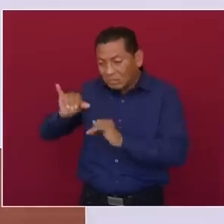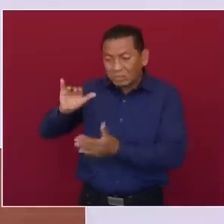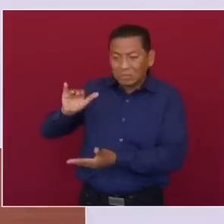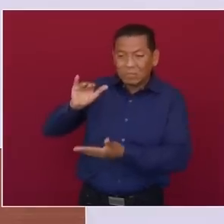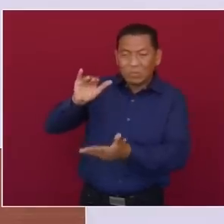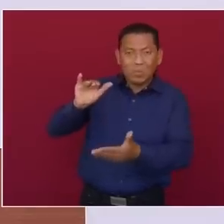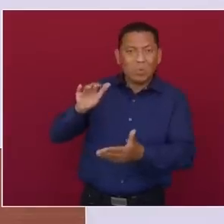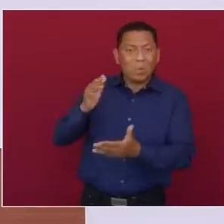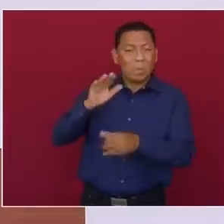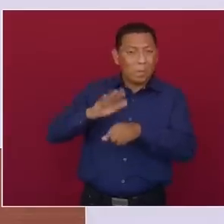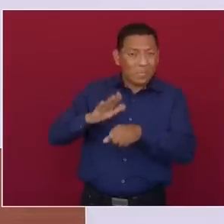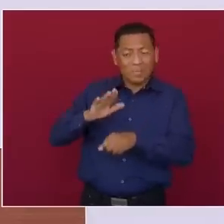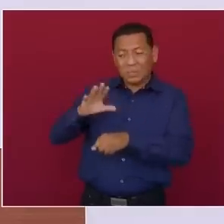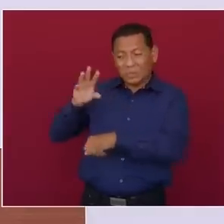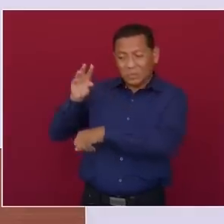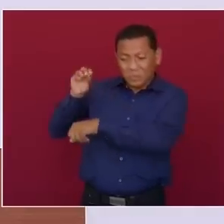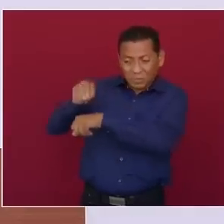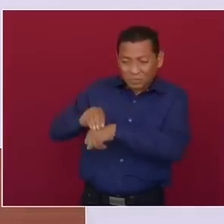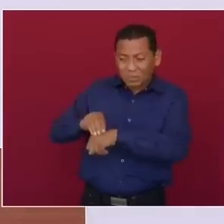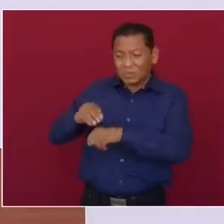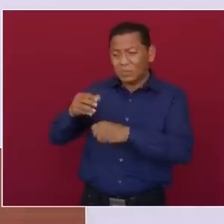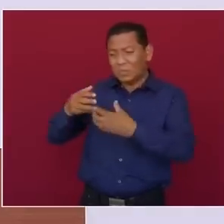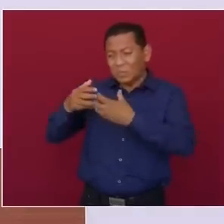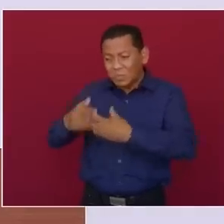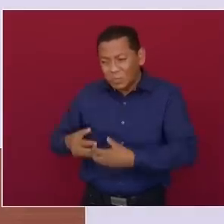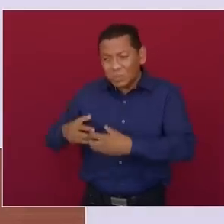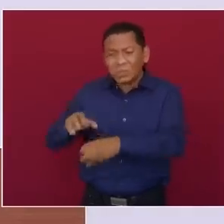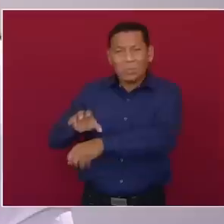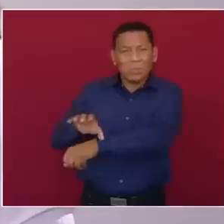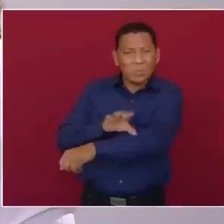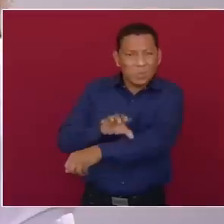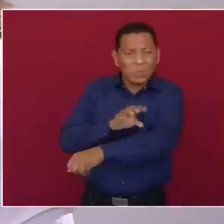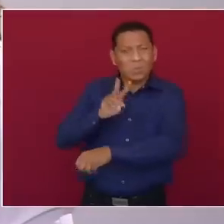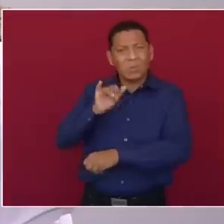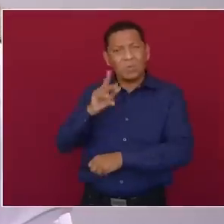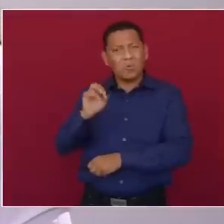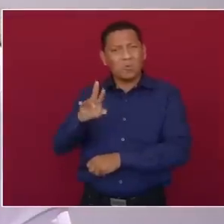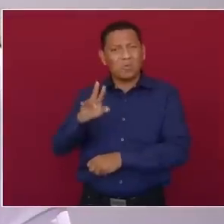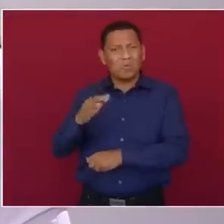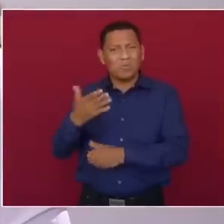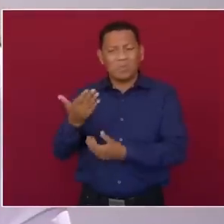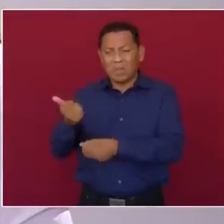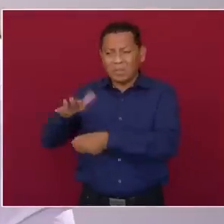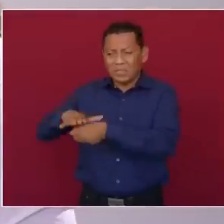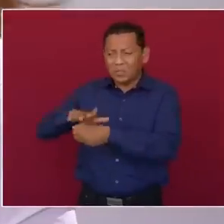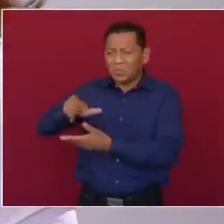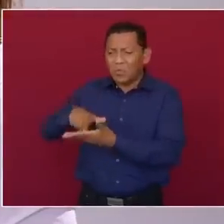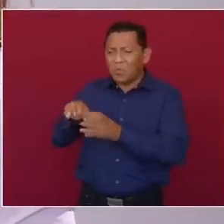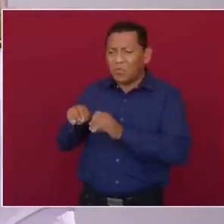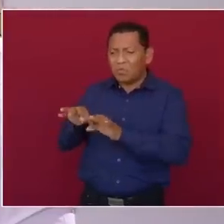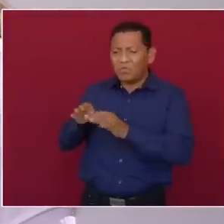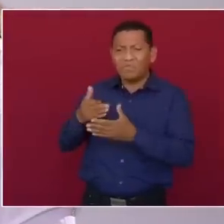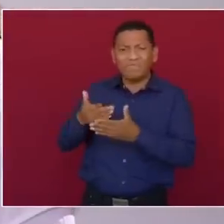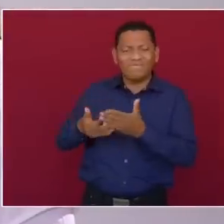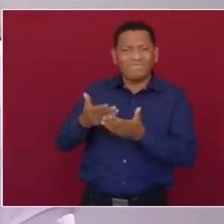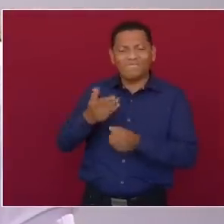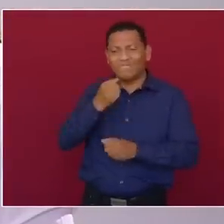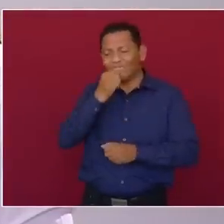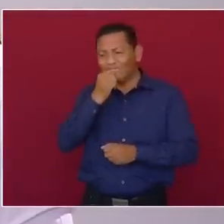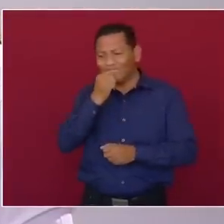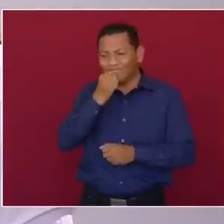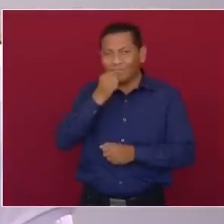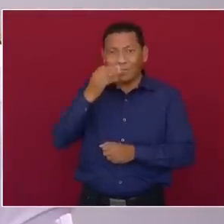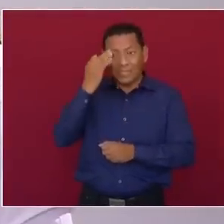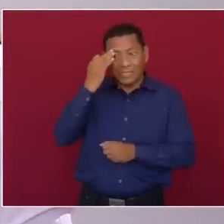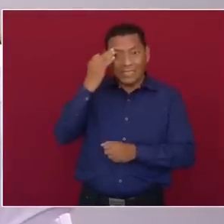obras asociadas, ni cogeneración de electricidad y vapor, ni la zona administrativa. En algunos casos, el